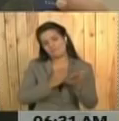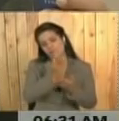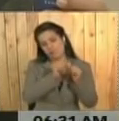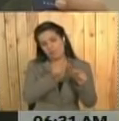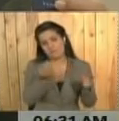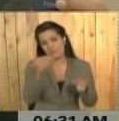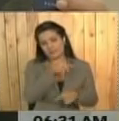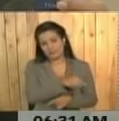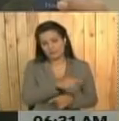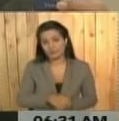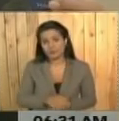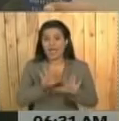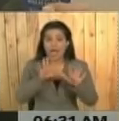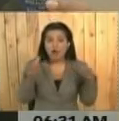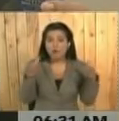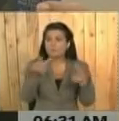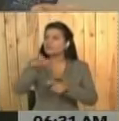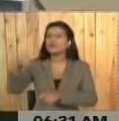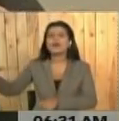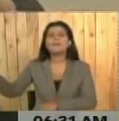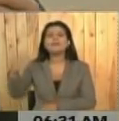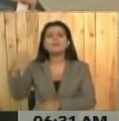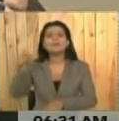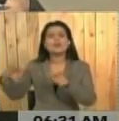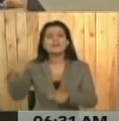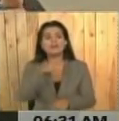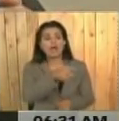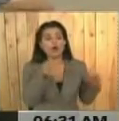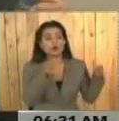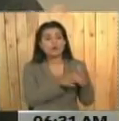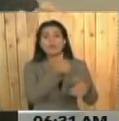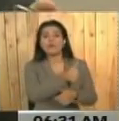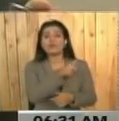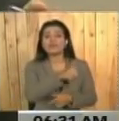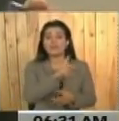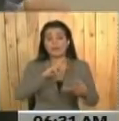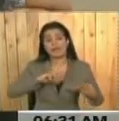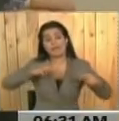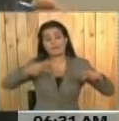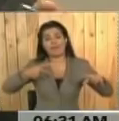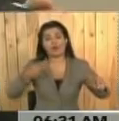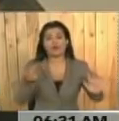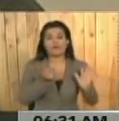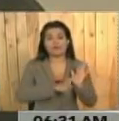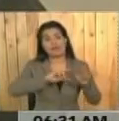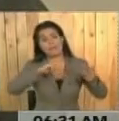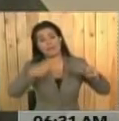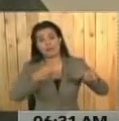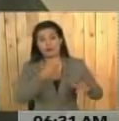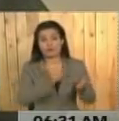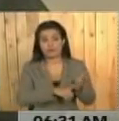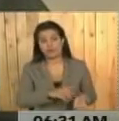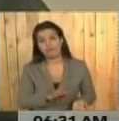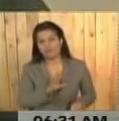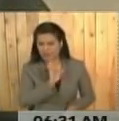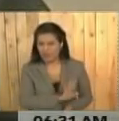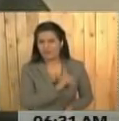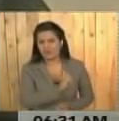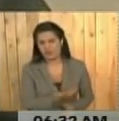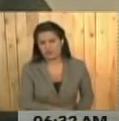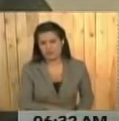lauc debería repensarse eso se hace eso se hace porque ellos